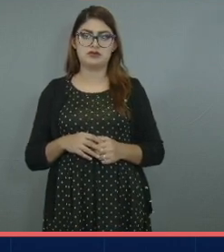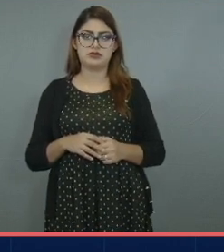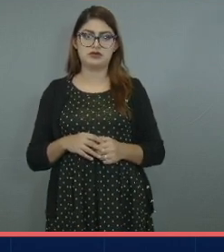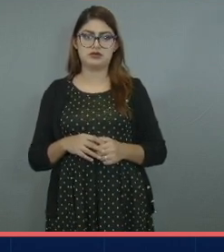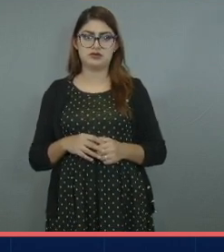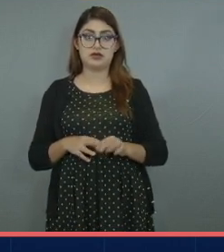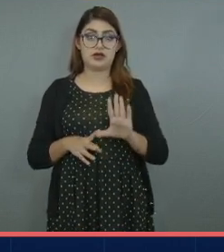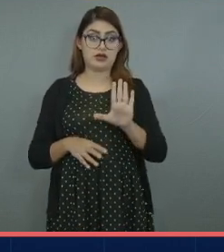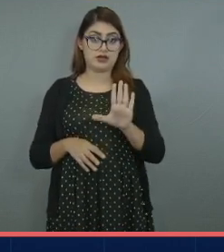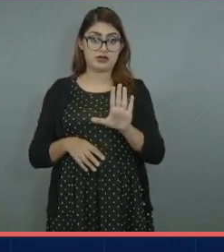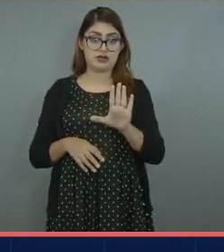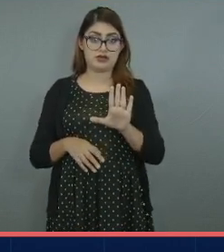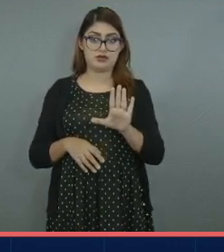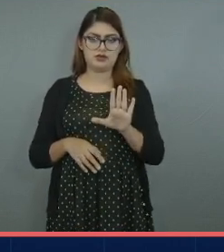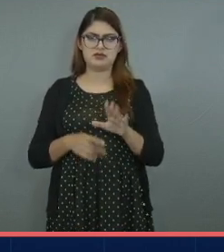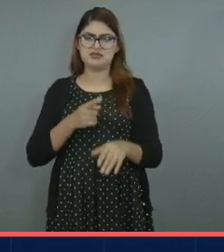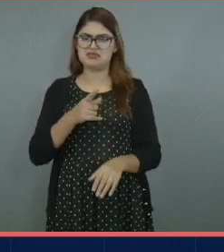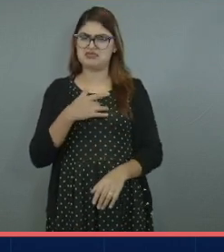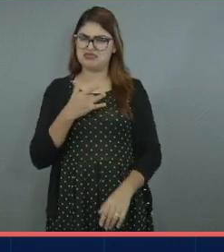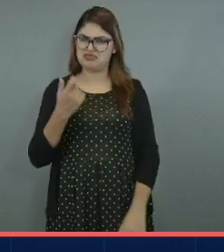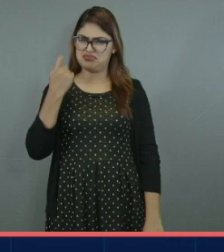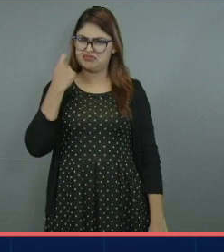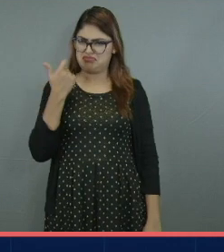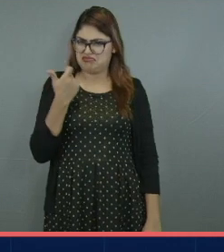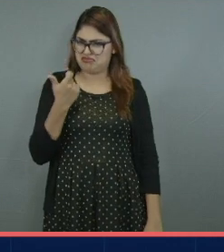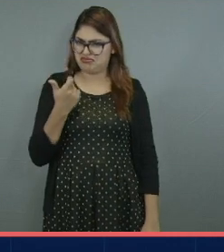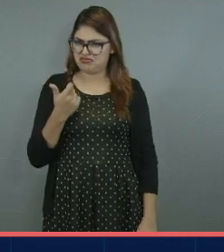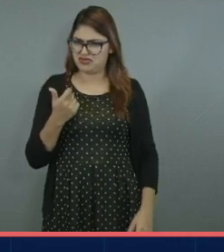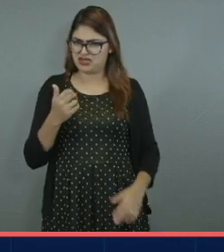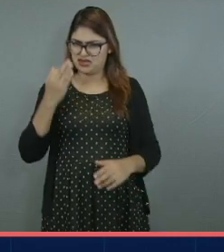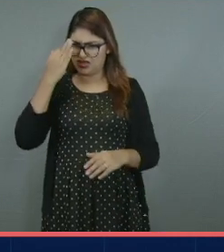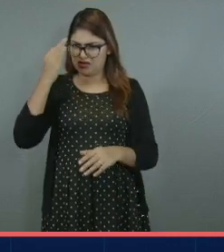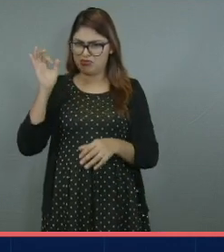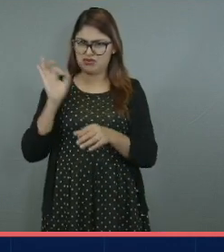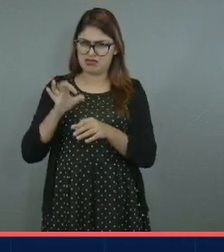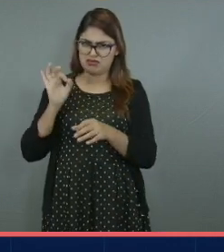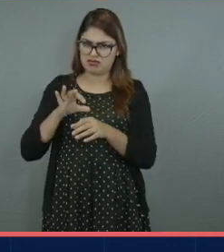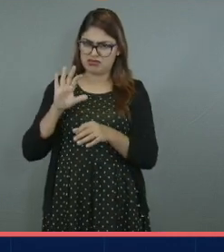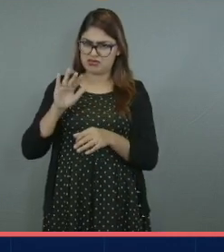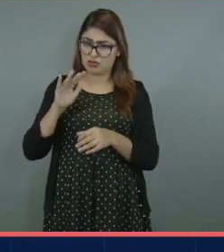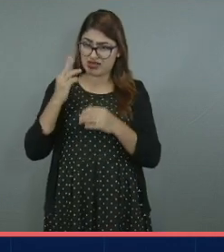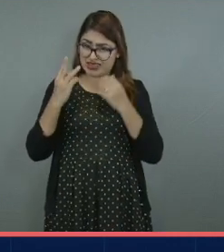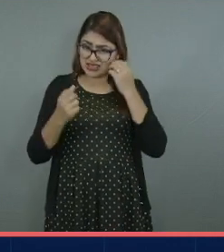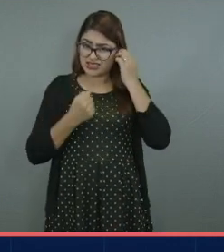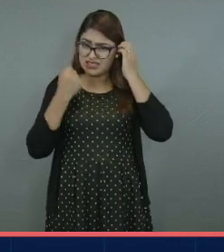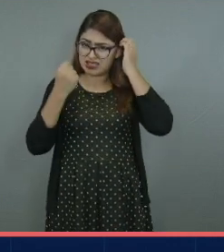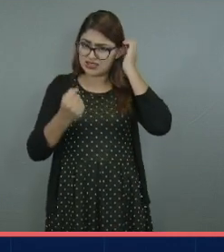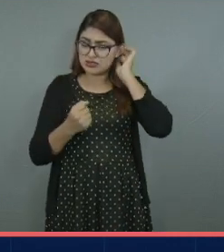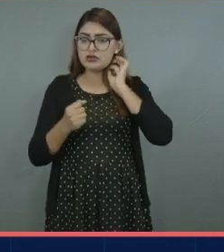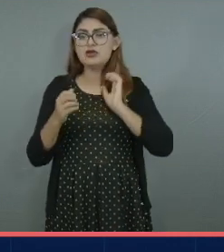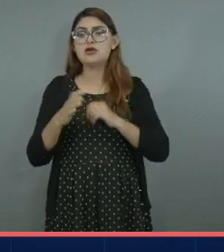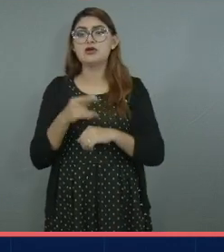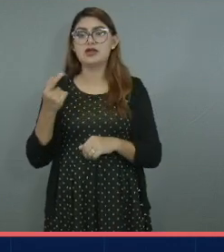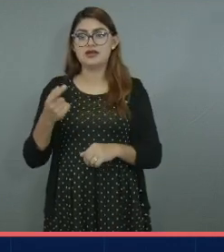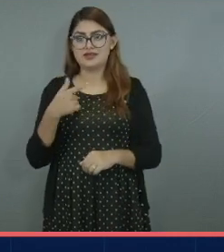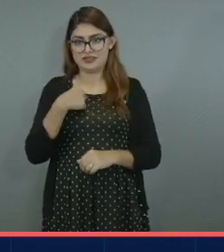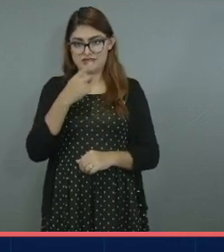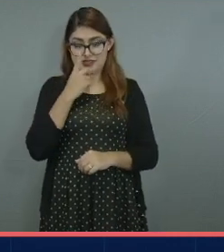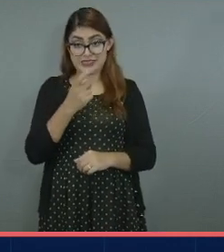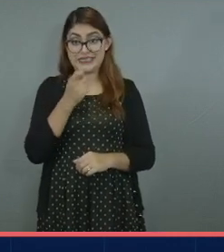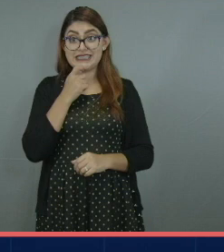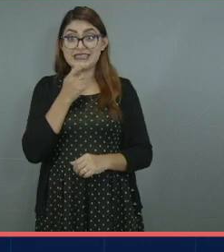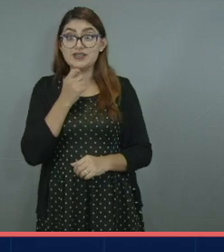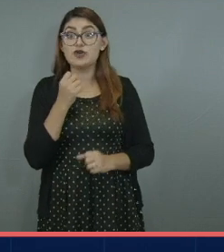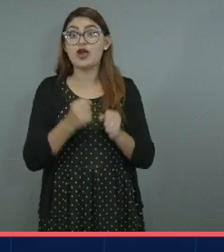Ah, pero espérenme. Ya sé que se están preguntando, ¿por qué 53 años? Porque dijimos que un niño de 12